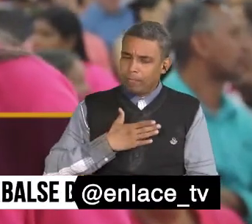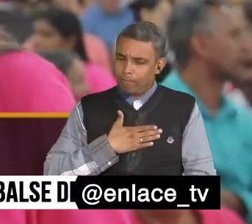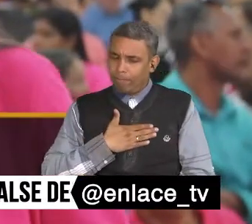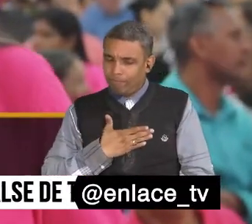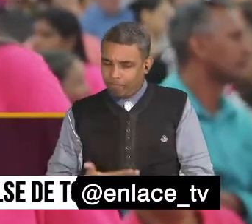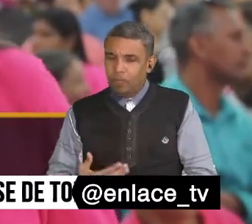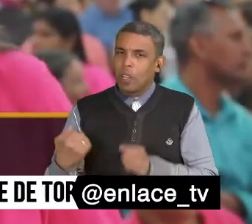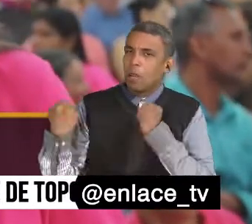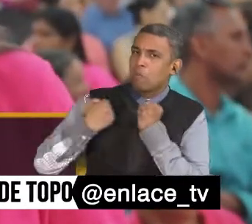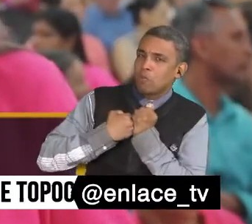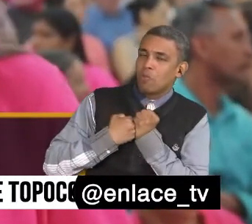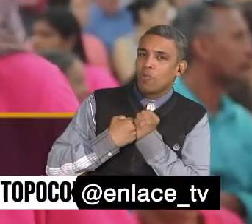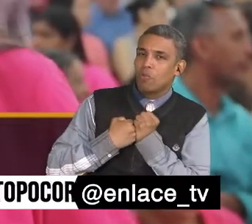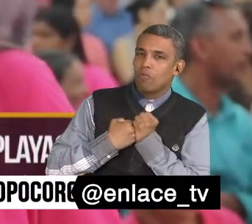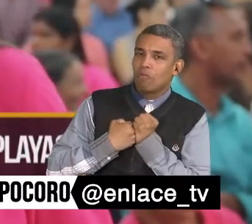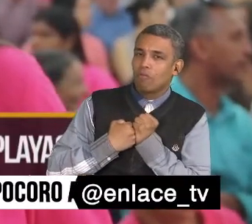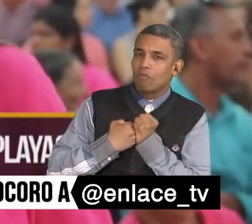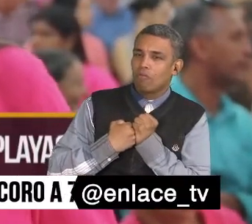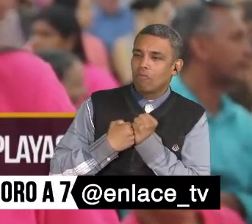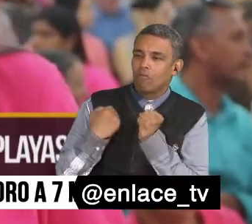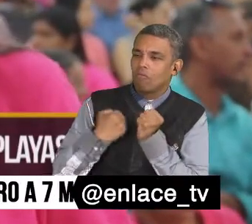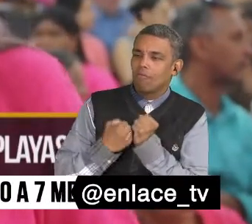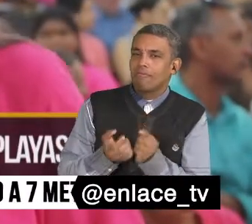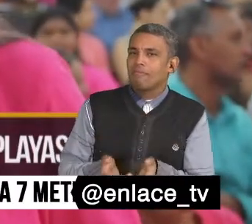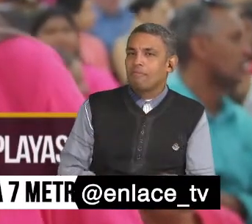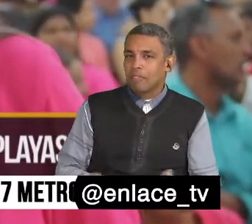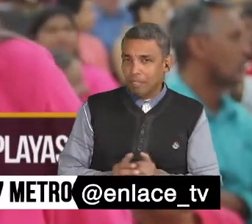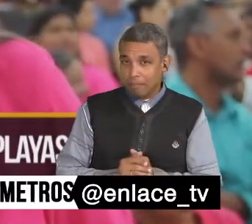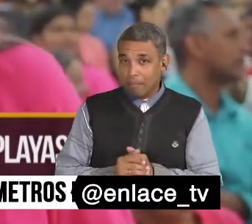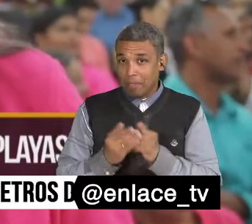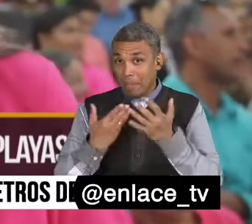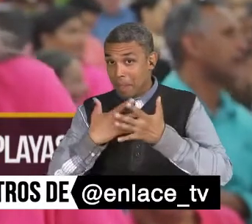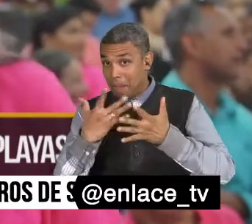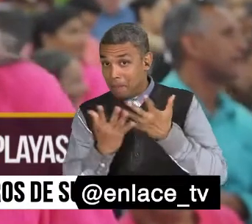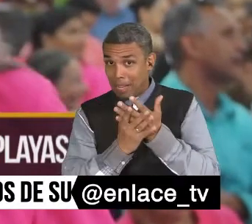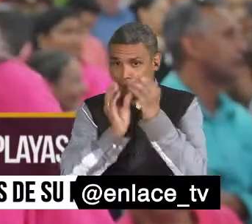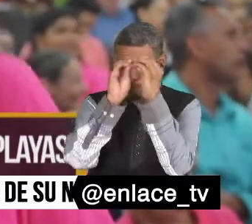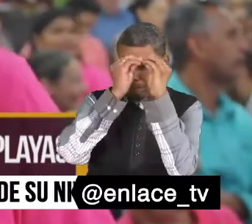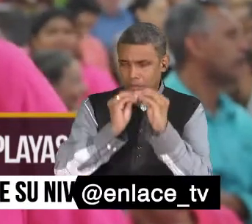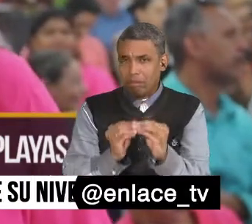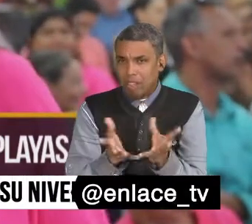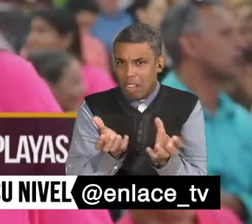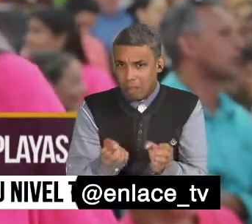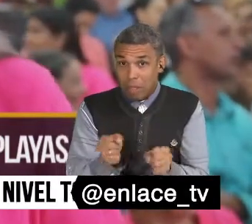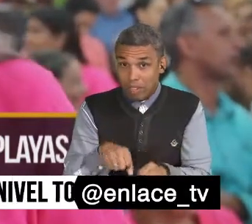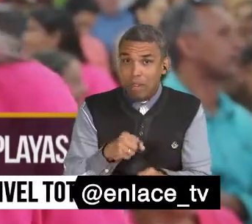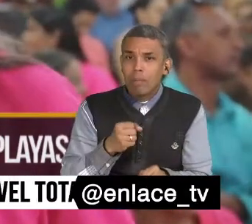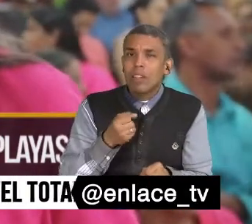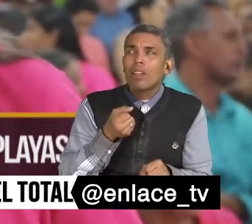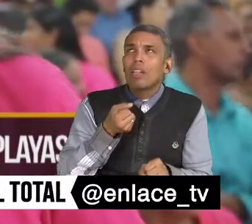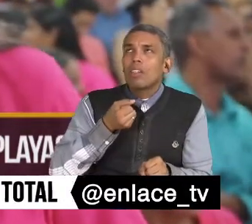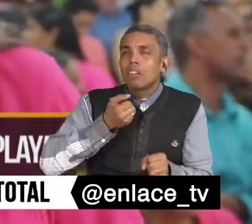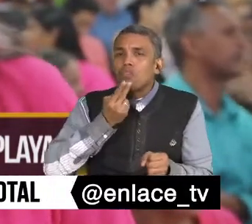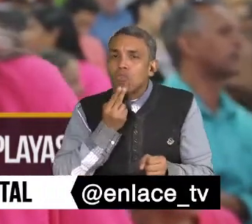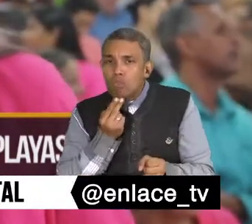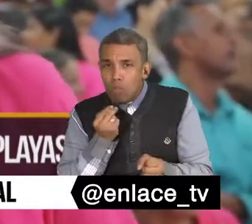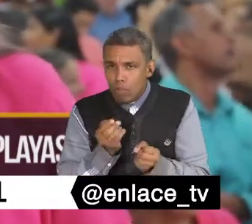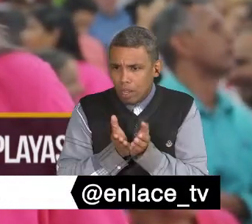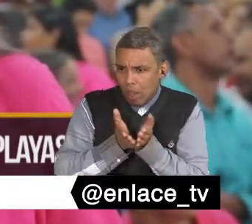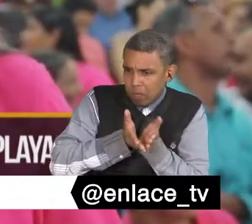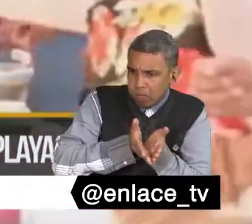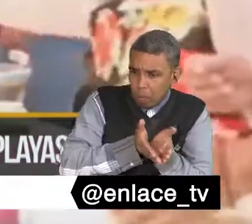disponer para nuestras mujeres, que fueron las artesanías. Si quieres comer dulce en canoa, en totuma, en tamboras, te las vamos a ofrecer en